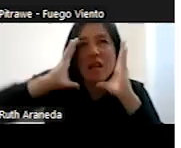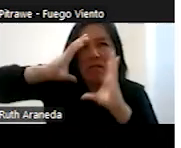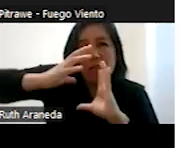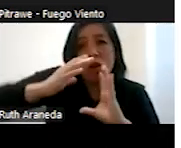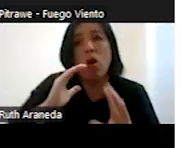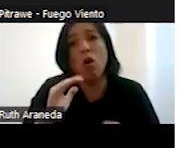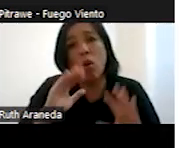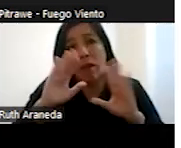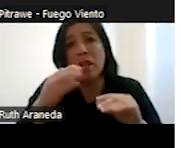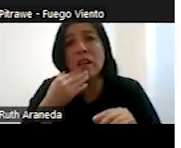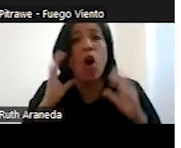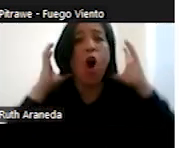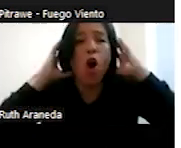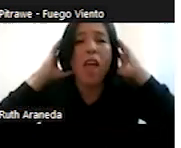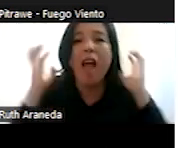orejeras,